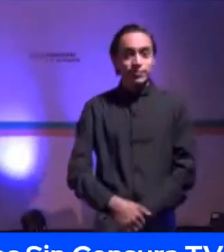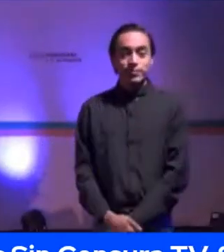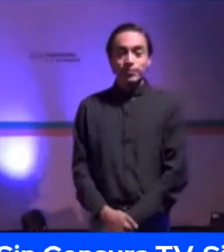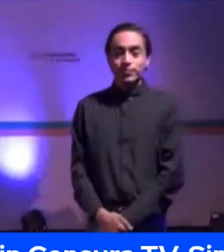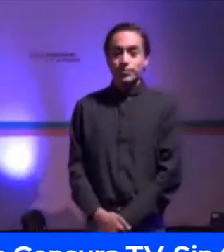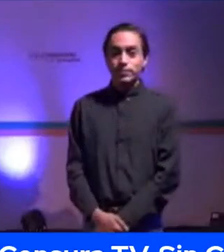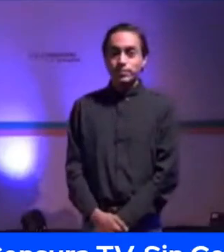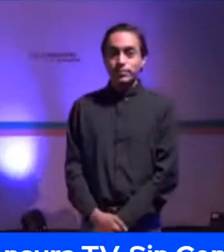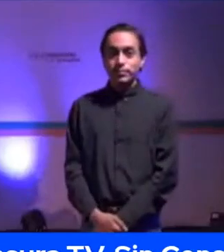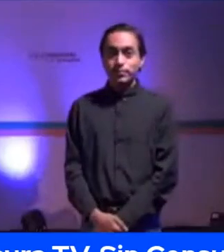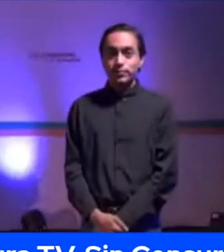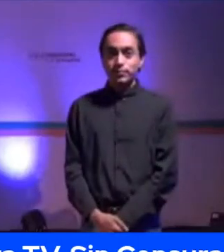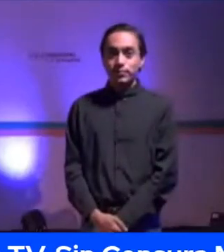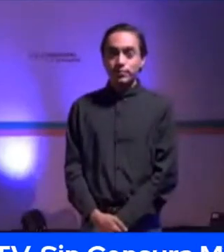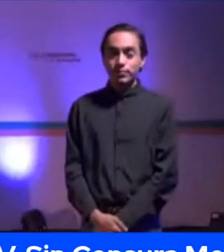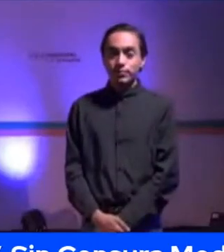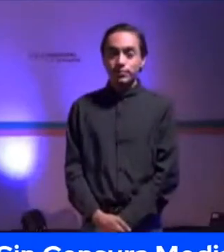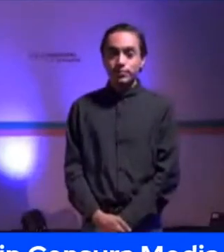Y